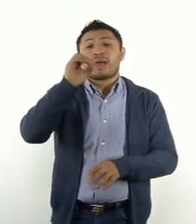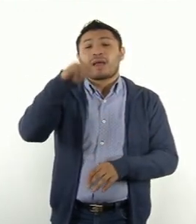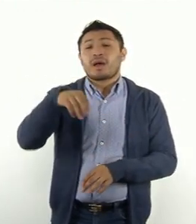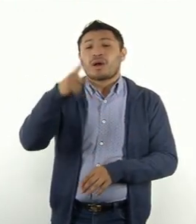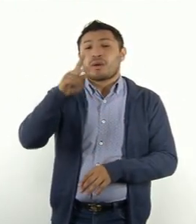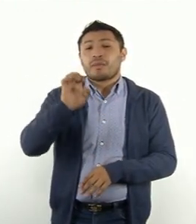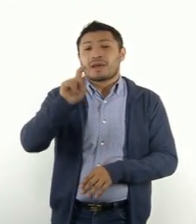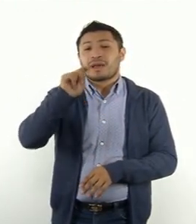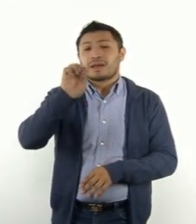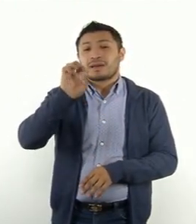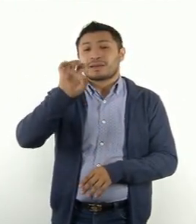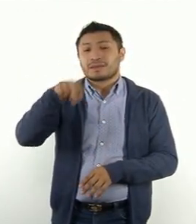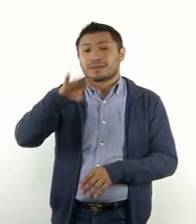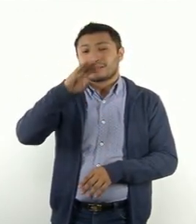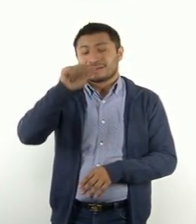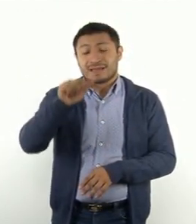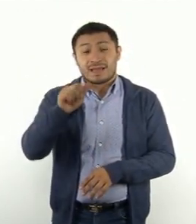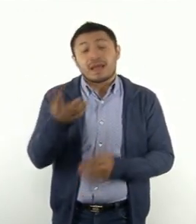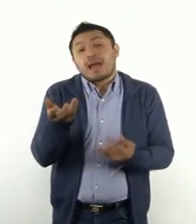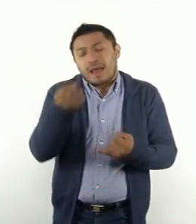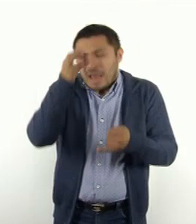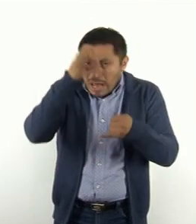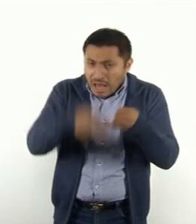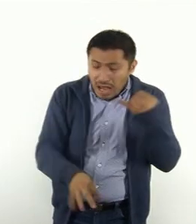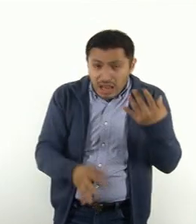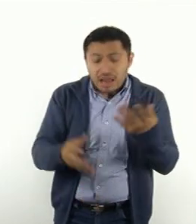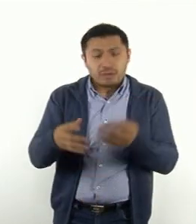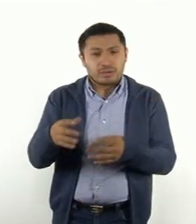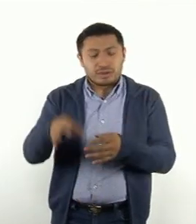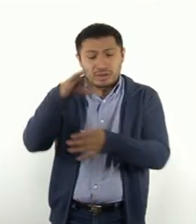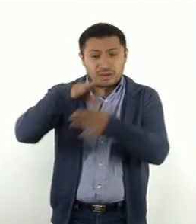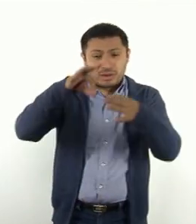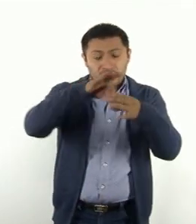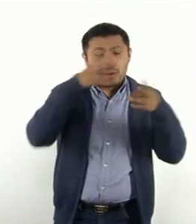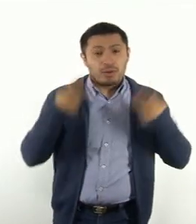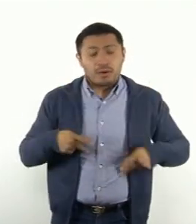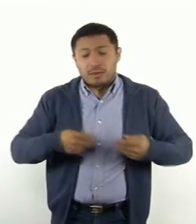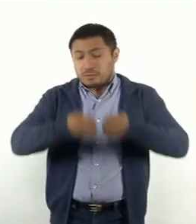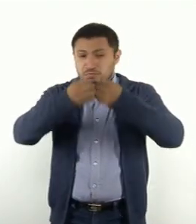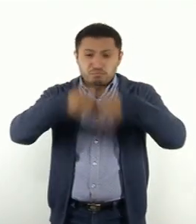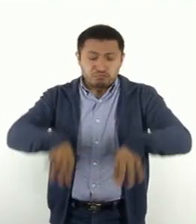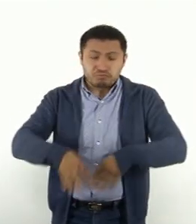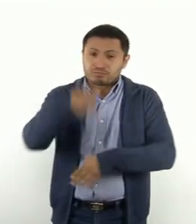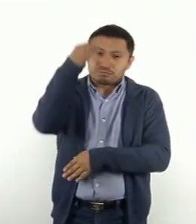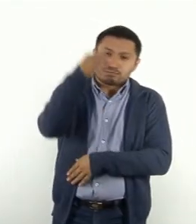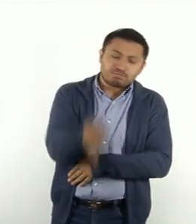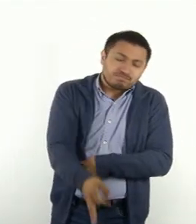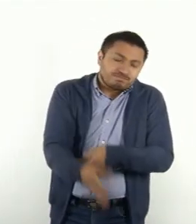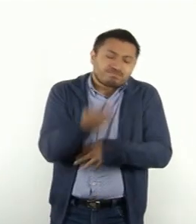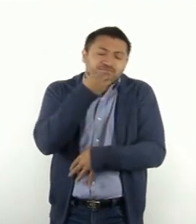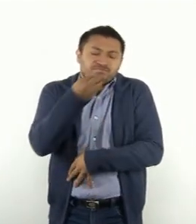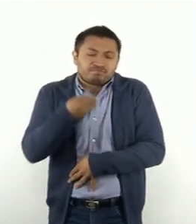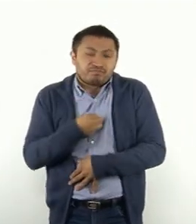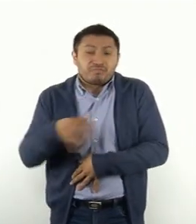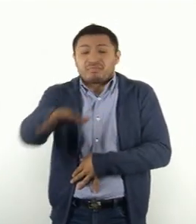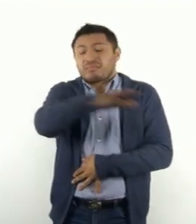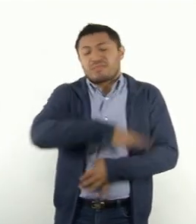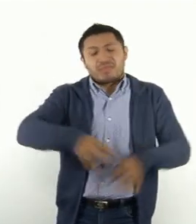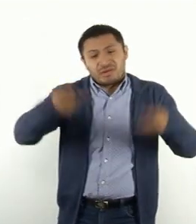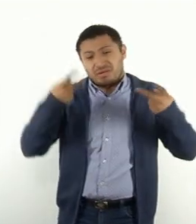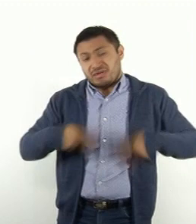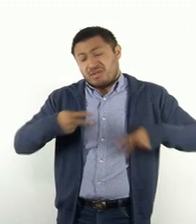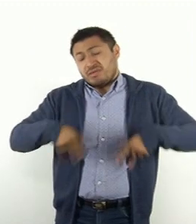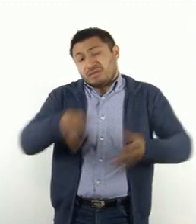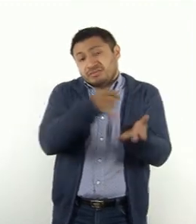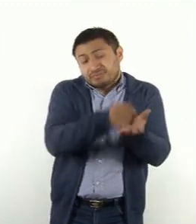final de la contienda electoral, las y los perdedores aceptan el veredicto de las y los votantes y